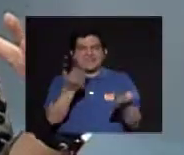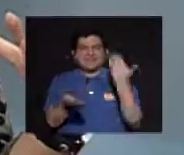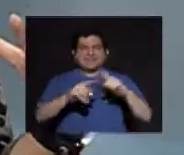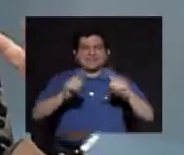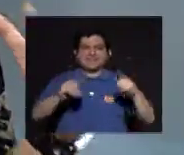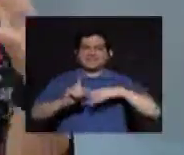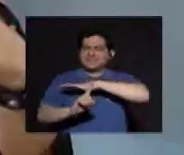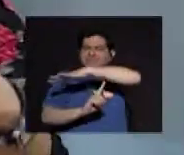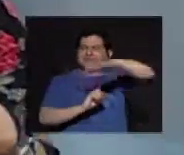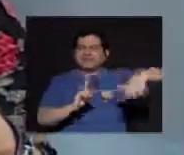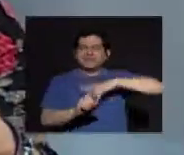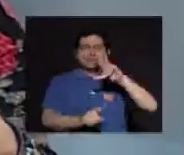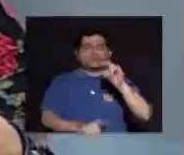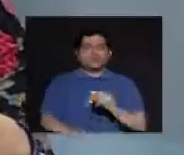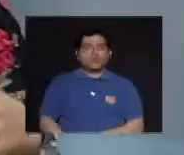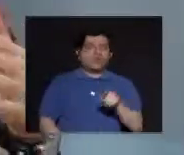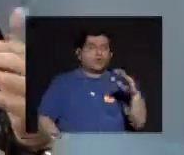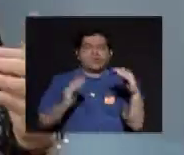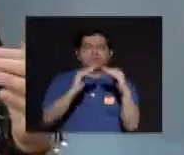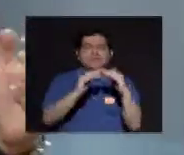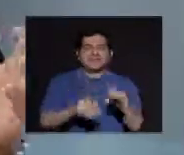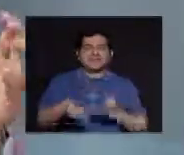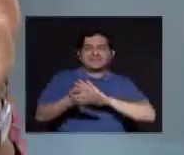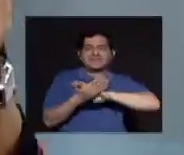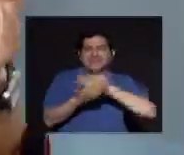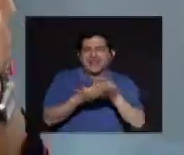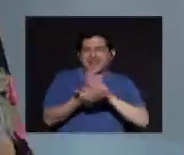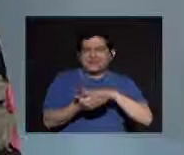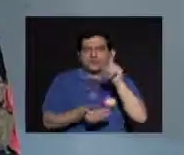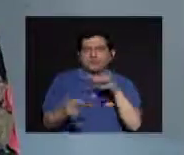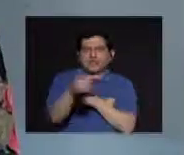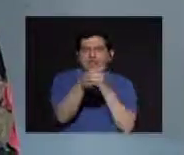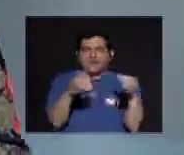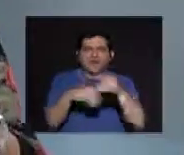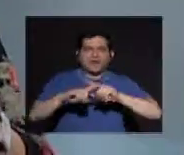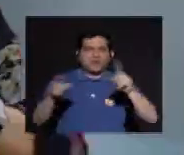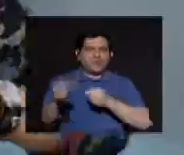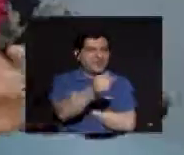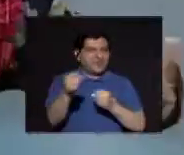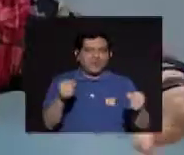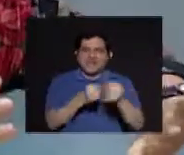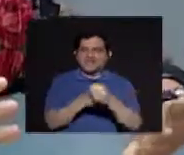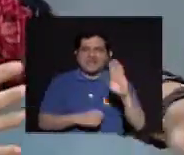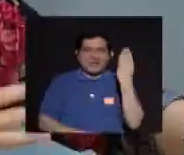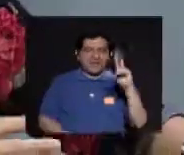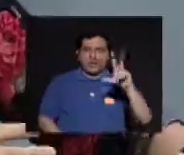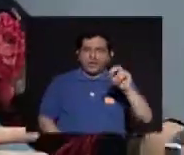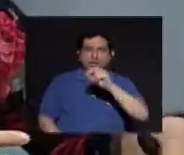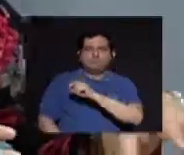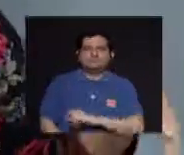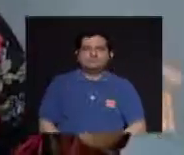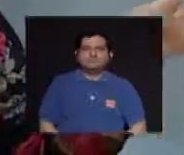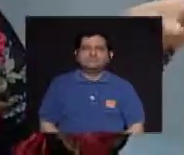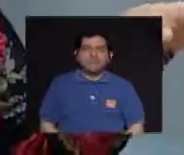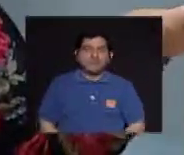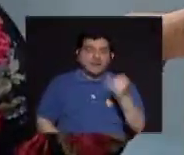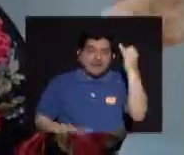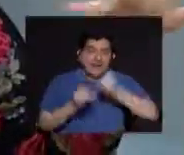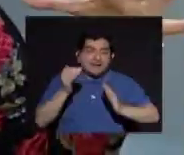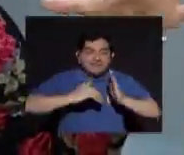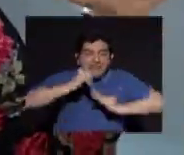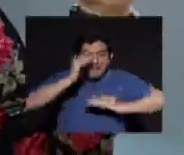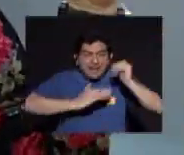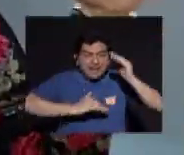casa funciona, pero el exterior no. O de esta casa nos funciona la cocina y un cuarto, pero no la sala y el baño, ¿verdad? Entonces al